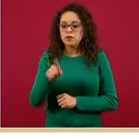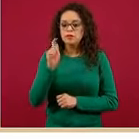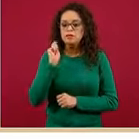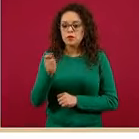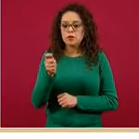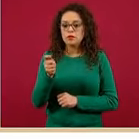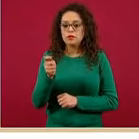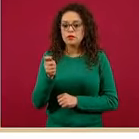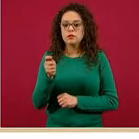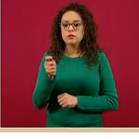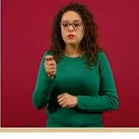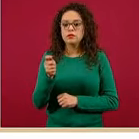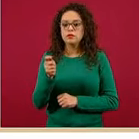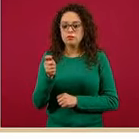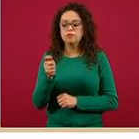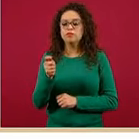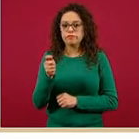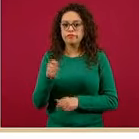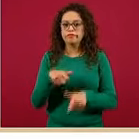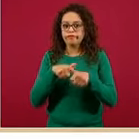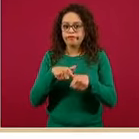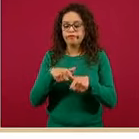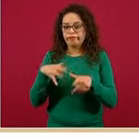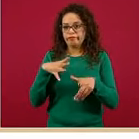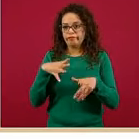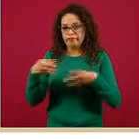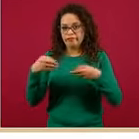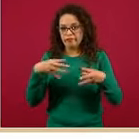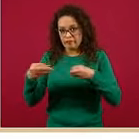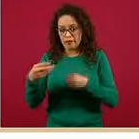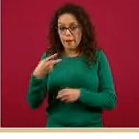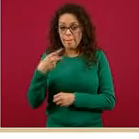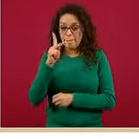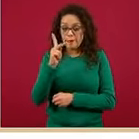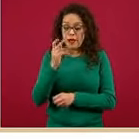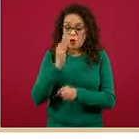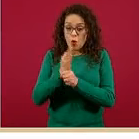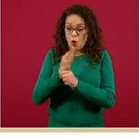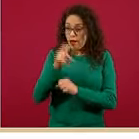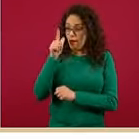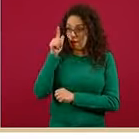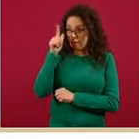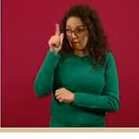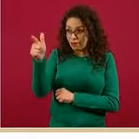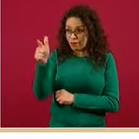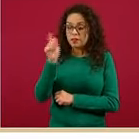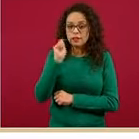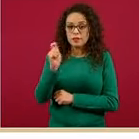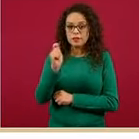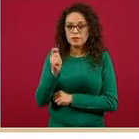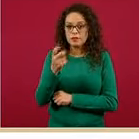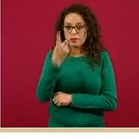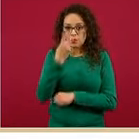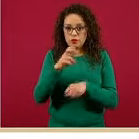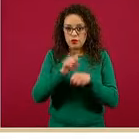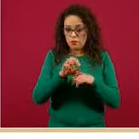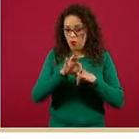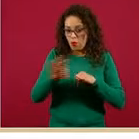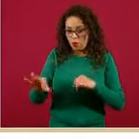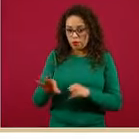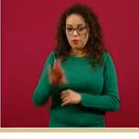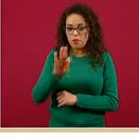digamos, manutención de su transmisión bastante basal, pero vemos que precisamente en las últimas 2 semanas, es decir, entre la 46